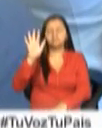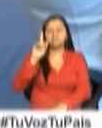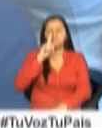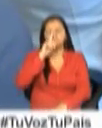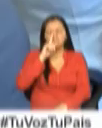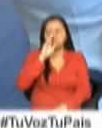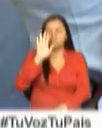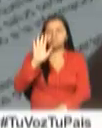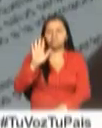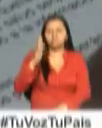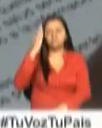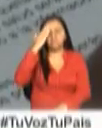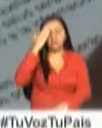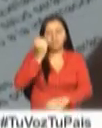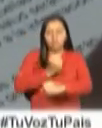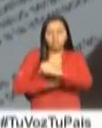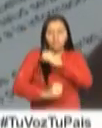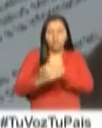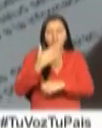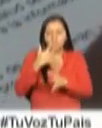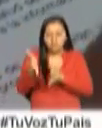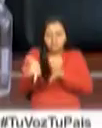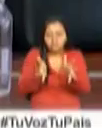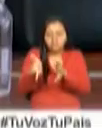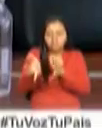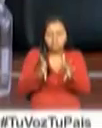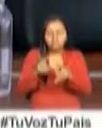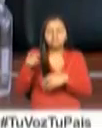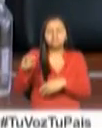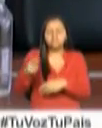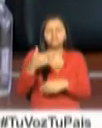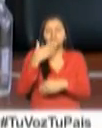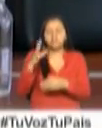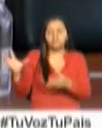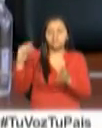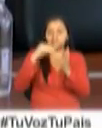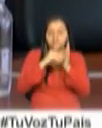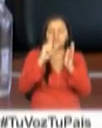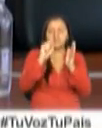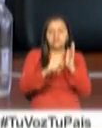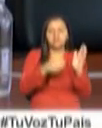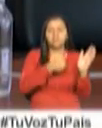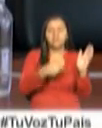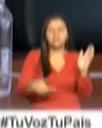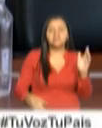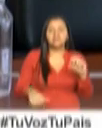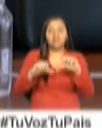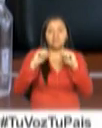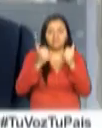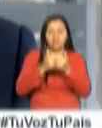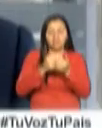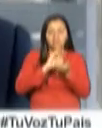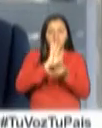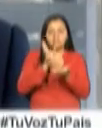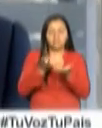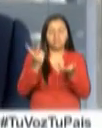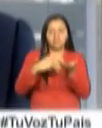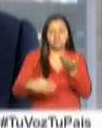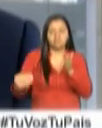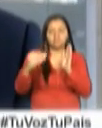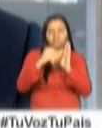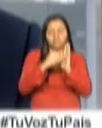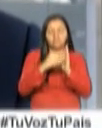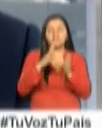Tibán, mientras que en el tema técnico y de procedimientos fueron acogidos de la propuesta de la presidenta Gabriela Rivadeneira. Todos los derechos